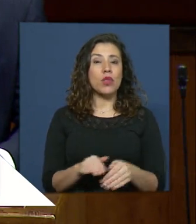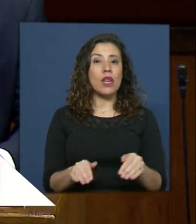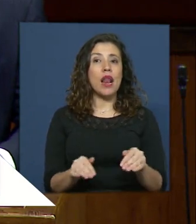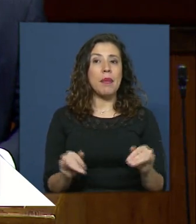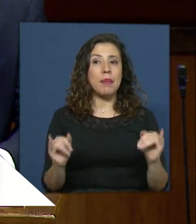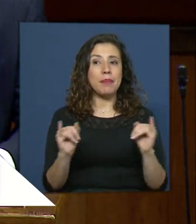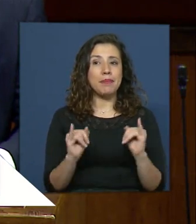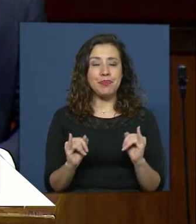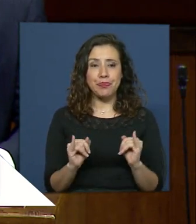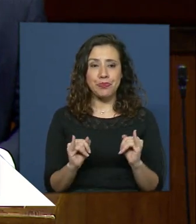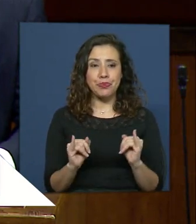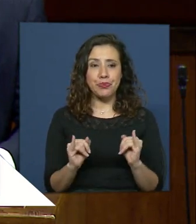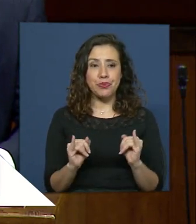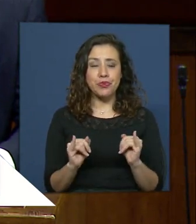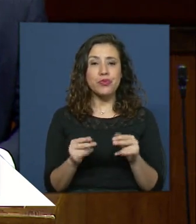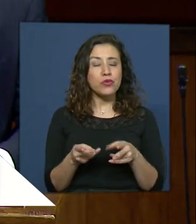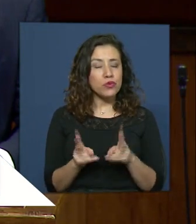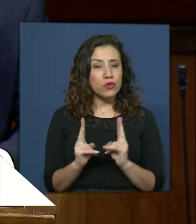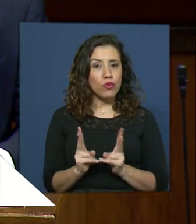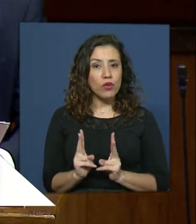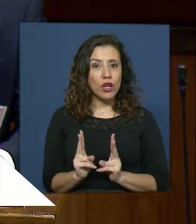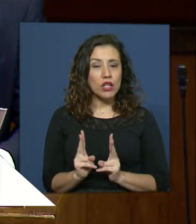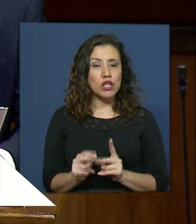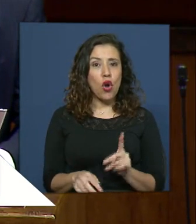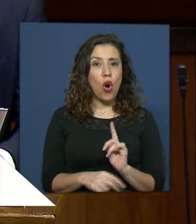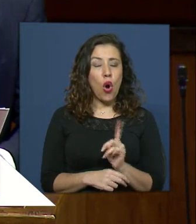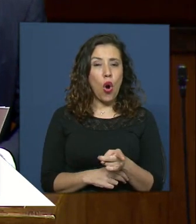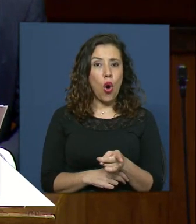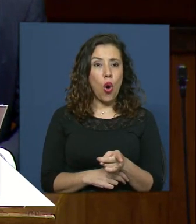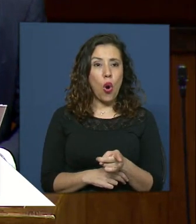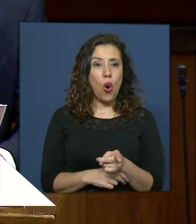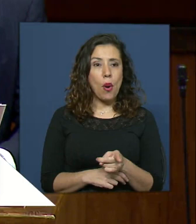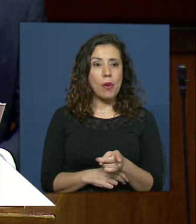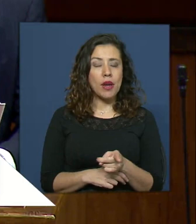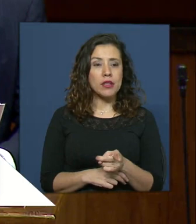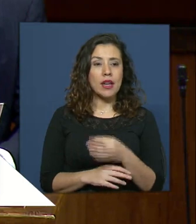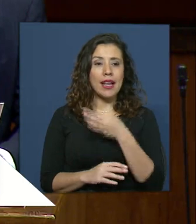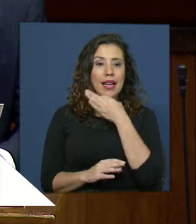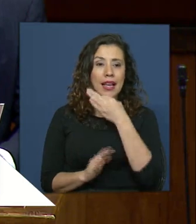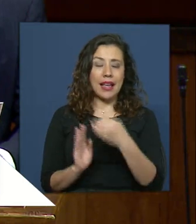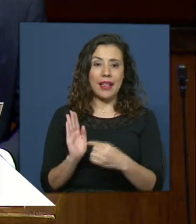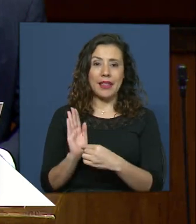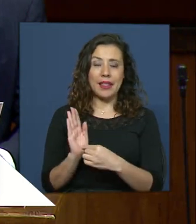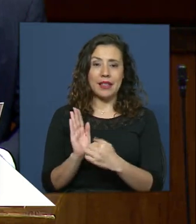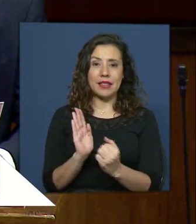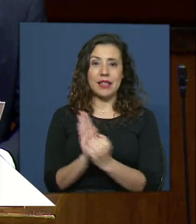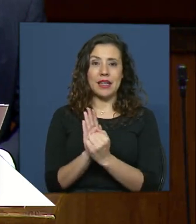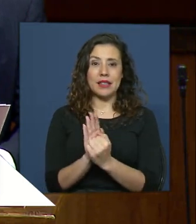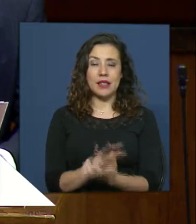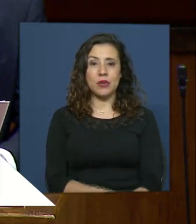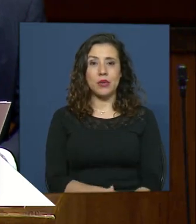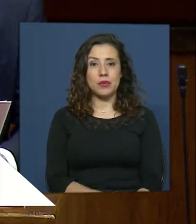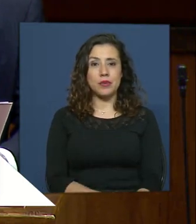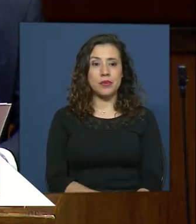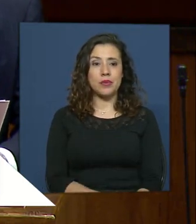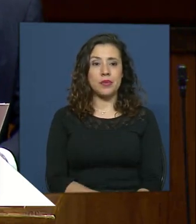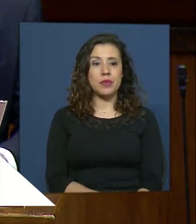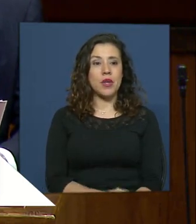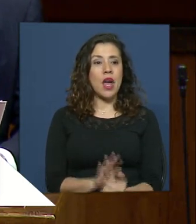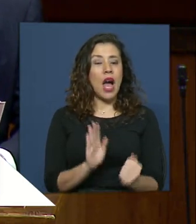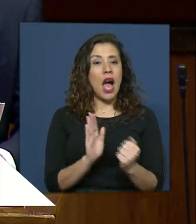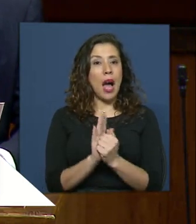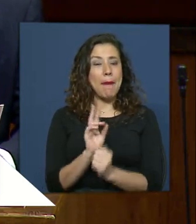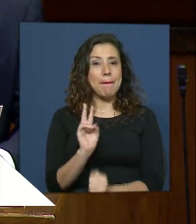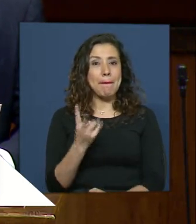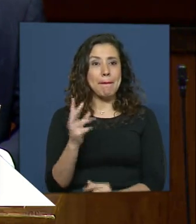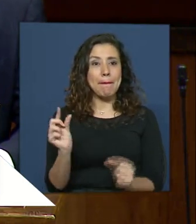mismos efectos, derechos y obligaciones establecidos en dicho artículo. El artículo